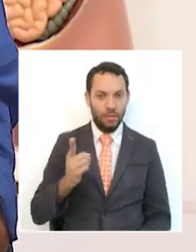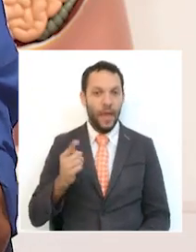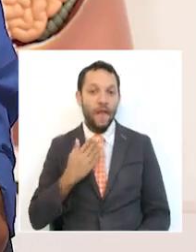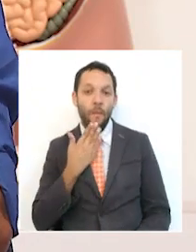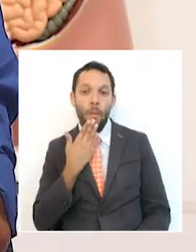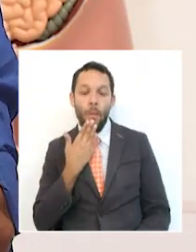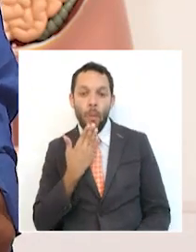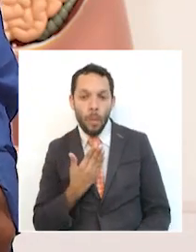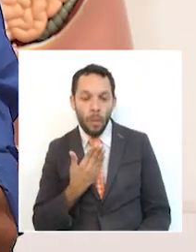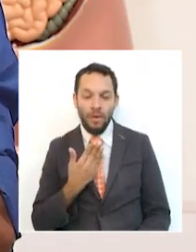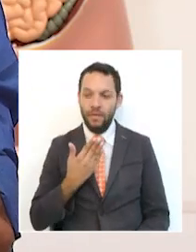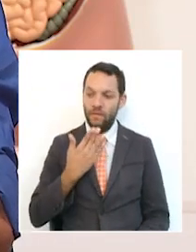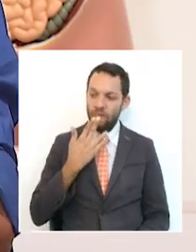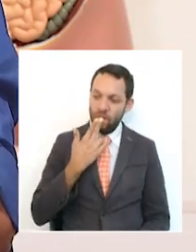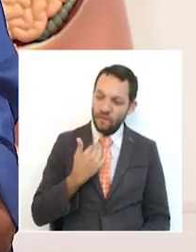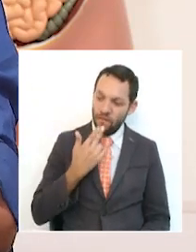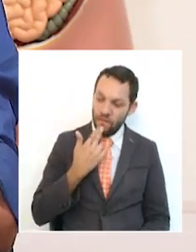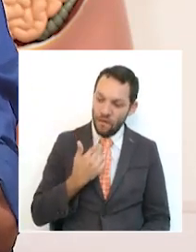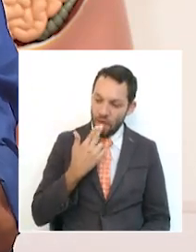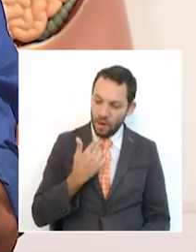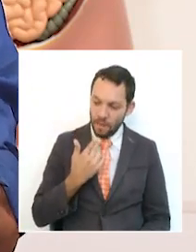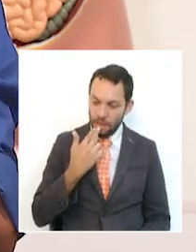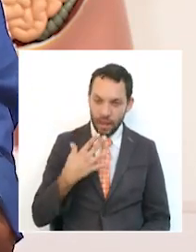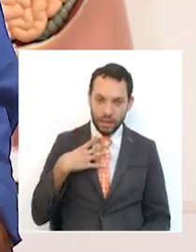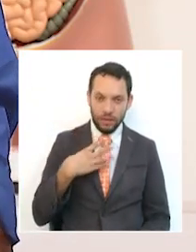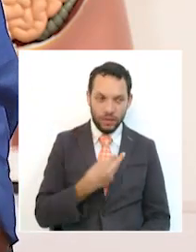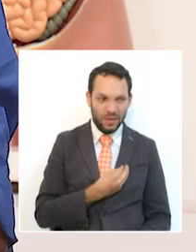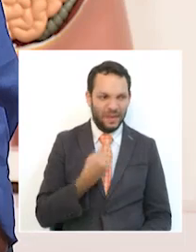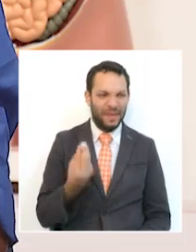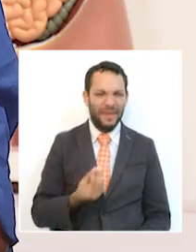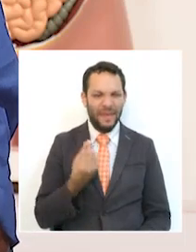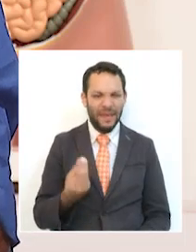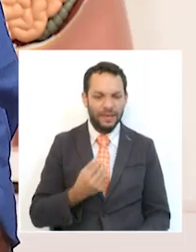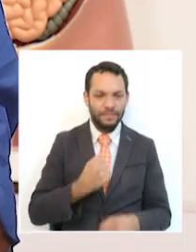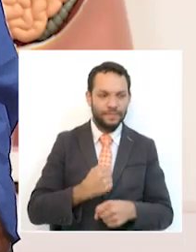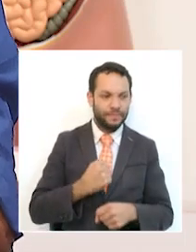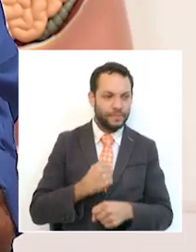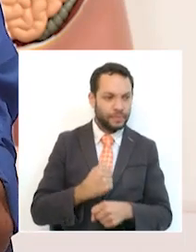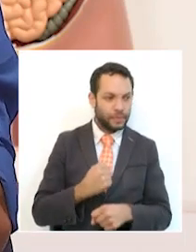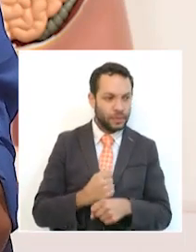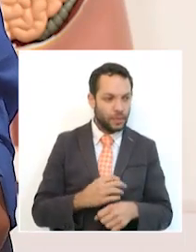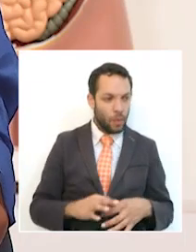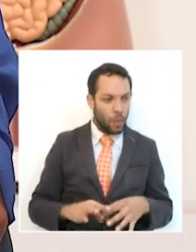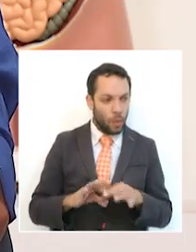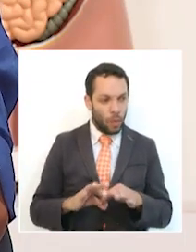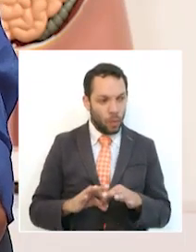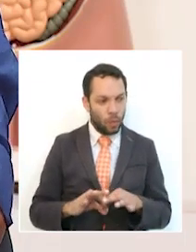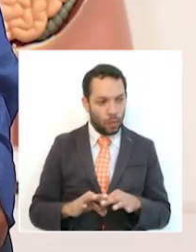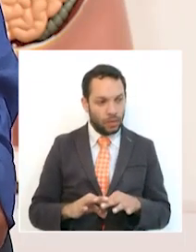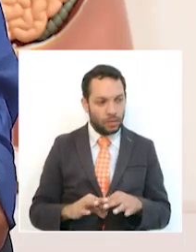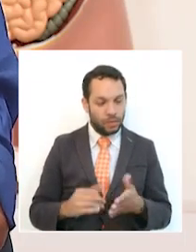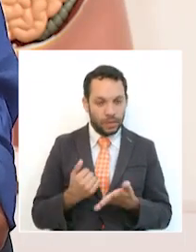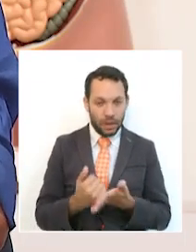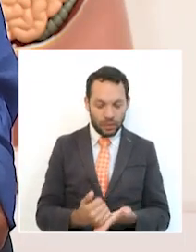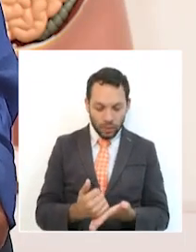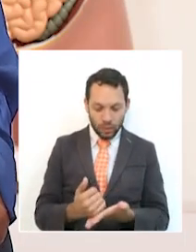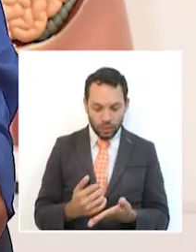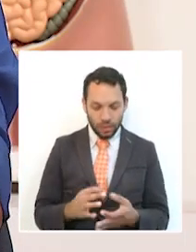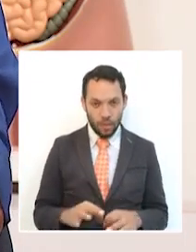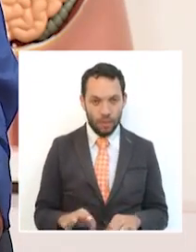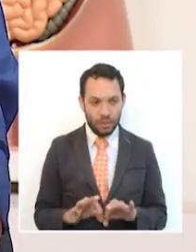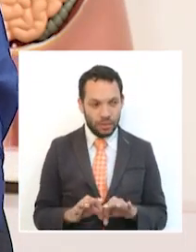porque cuál es el trabajo que realmente hacemos en el día para tu salud y en el día para tu alma cuando hablamos de cambiar un chip